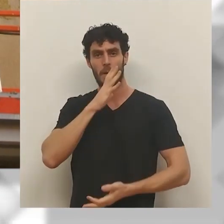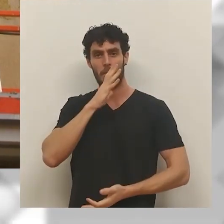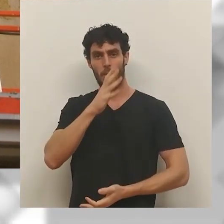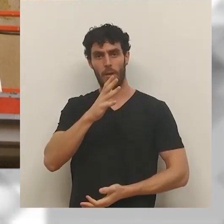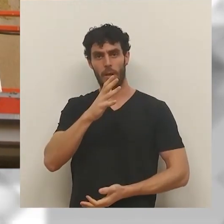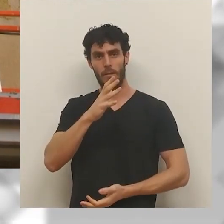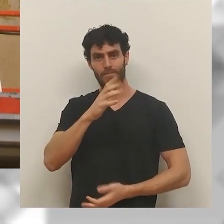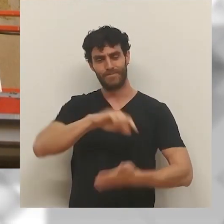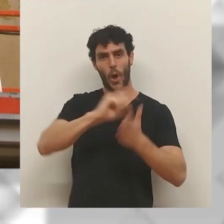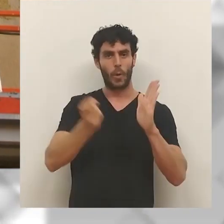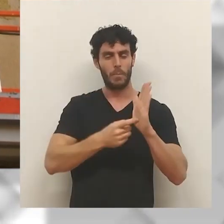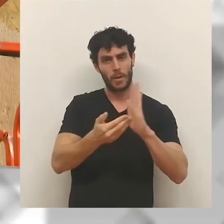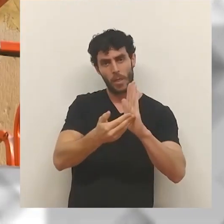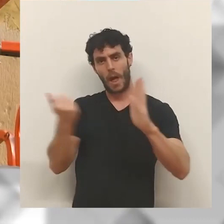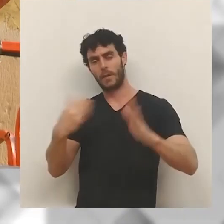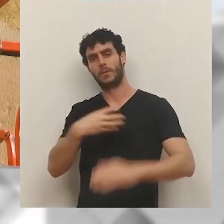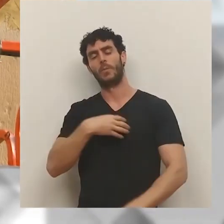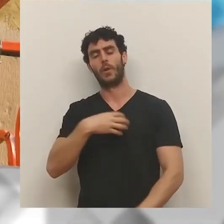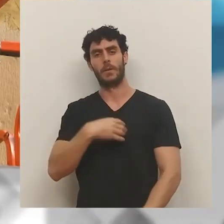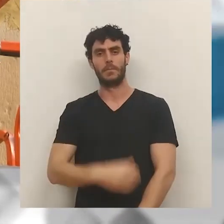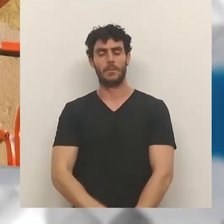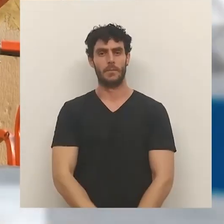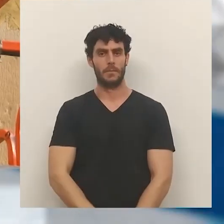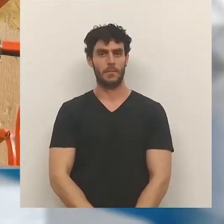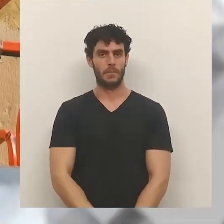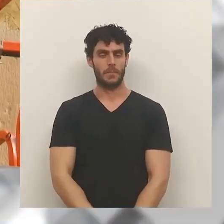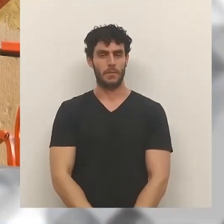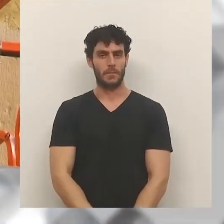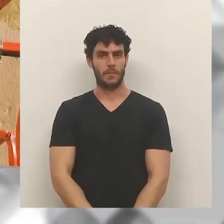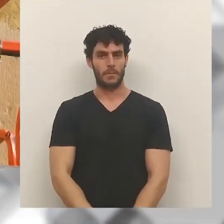colocará una placa informativa dada la imposibilidad de retirarla por completo.